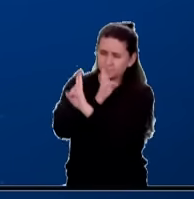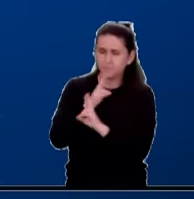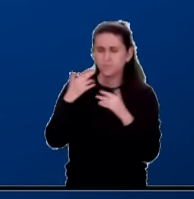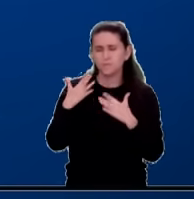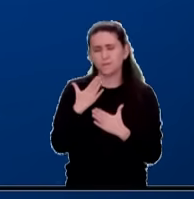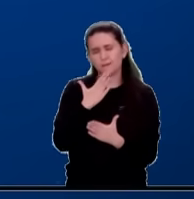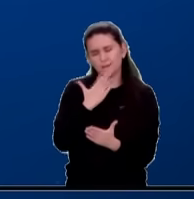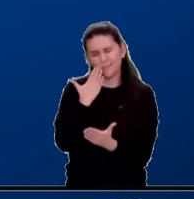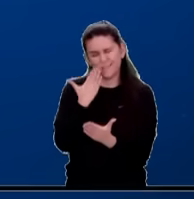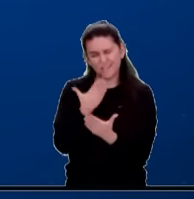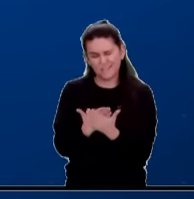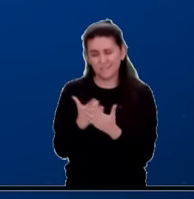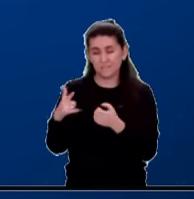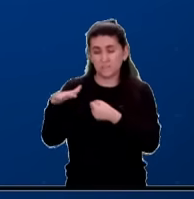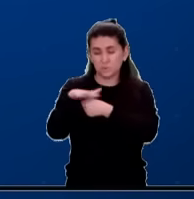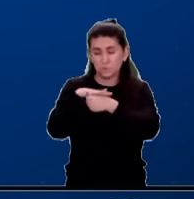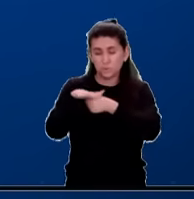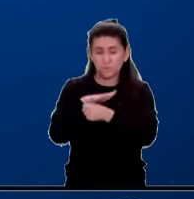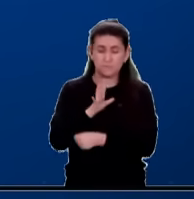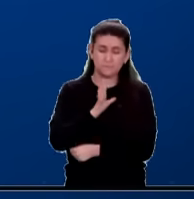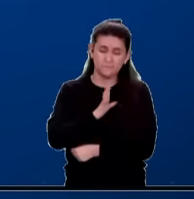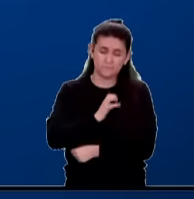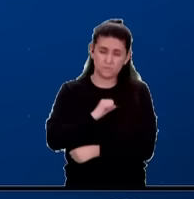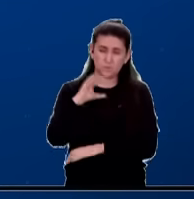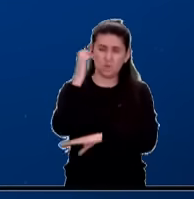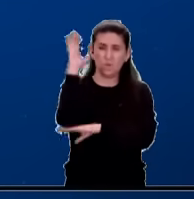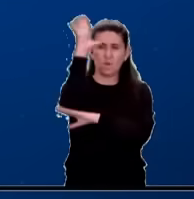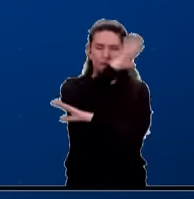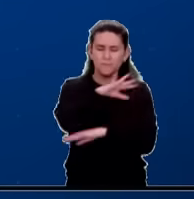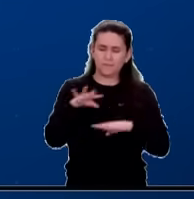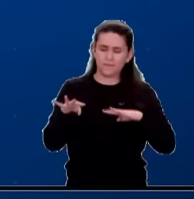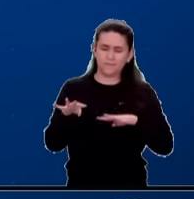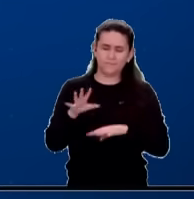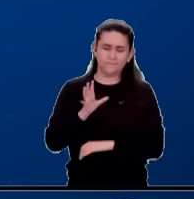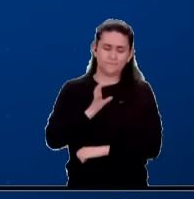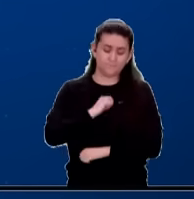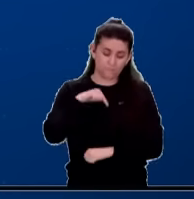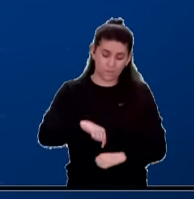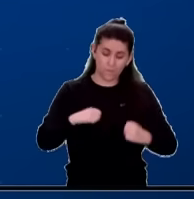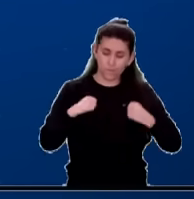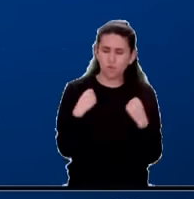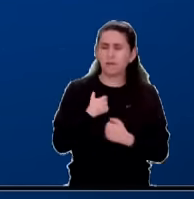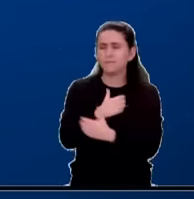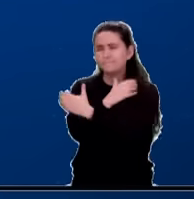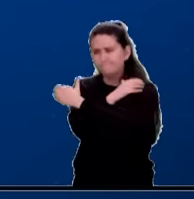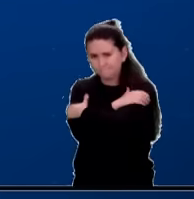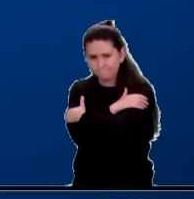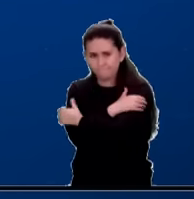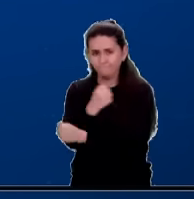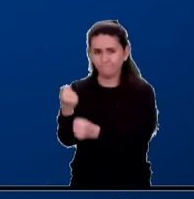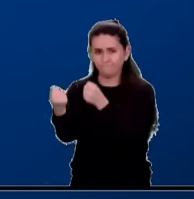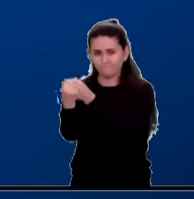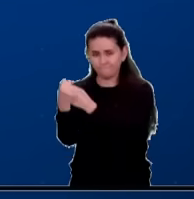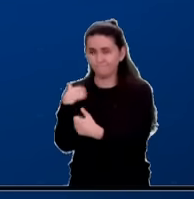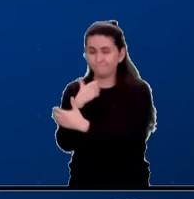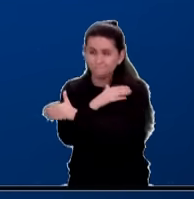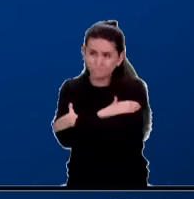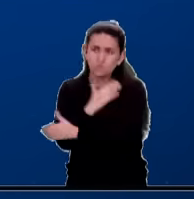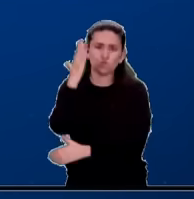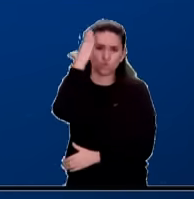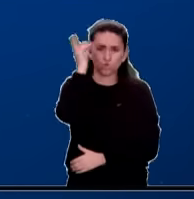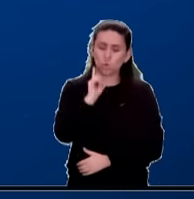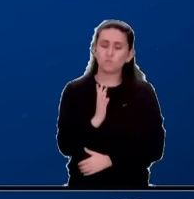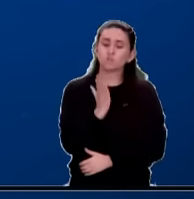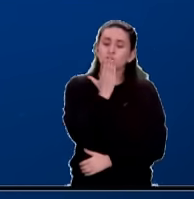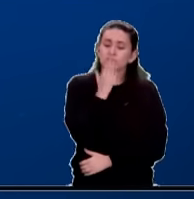detalles de una tragedia que luta al país, sin duda alguna. Desde aquí le enviamos nuestro abrazo de solidaridad. No es suficiente, lo